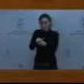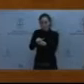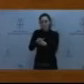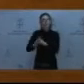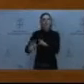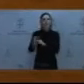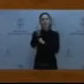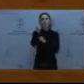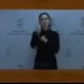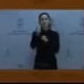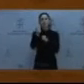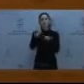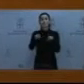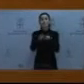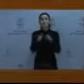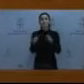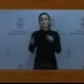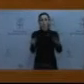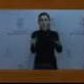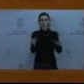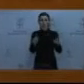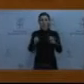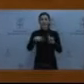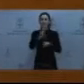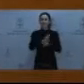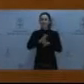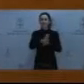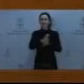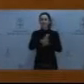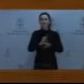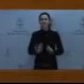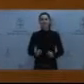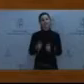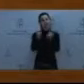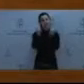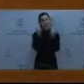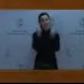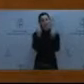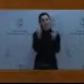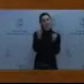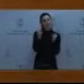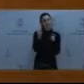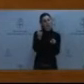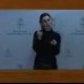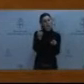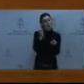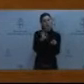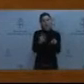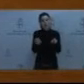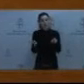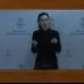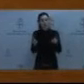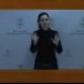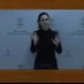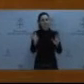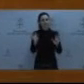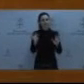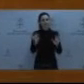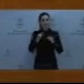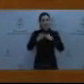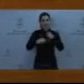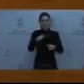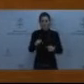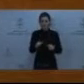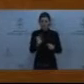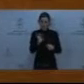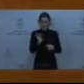conseguimos una división en la que luego la consejería aparece como salvadora solo de unos, vaya a ser contando no las familias sino